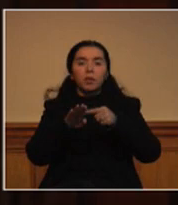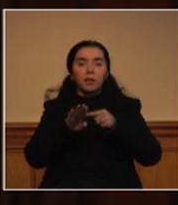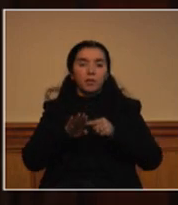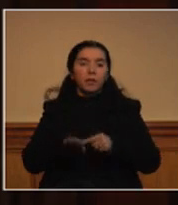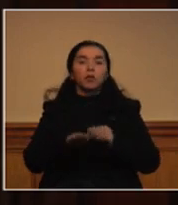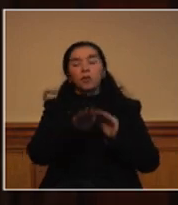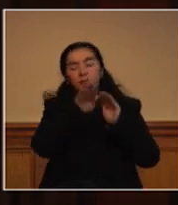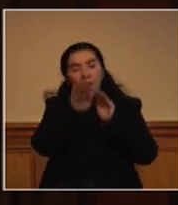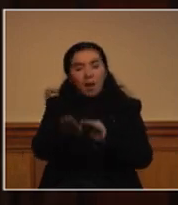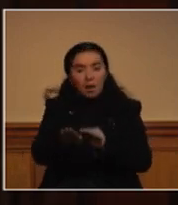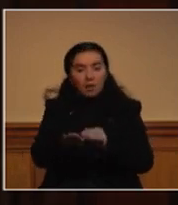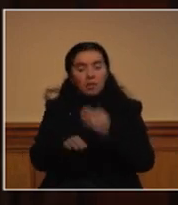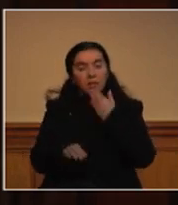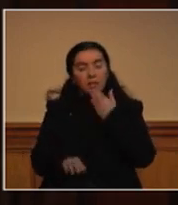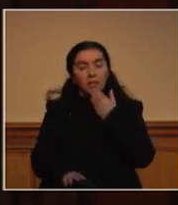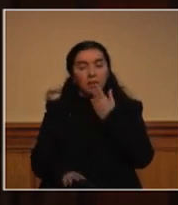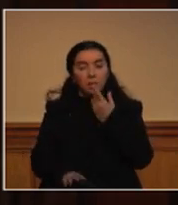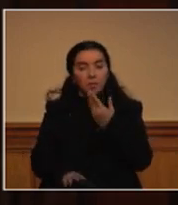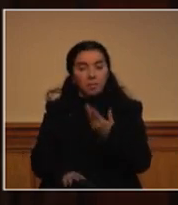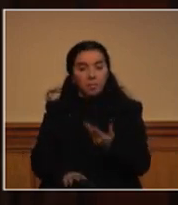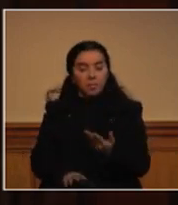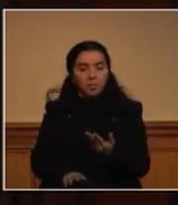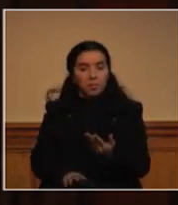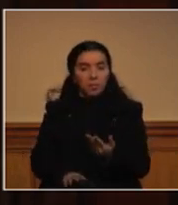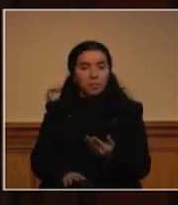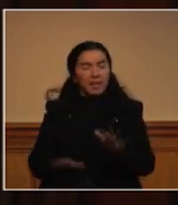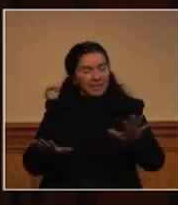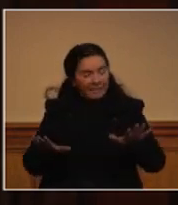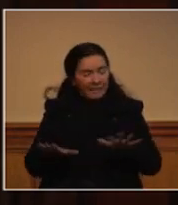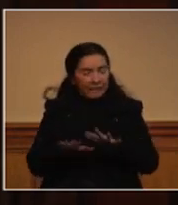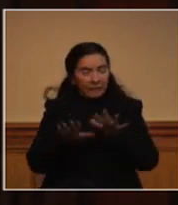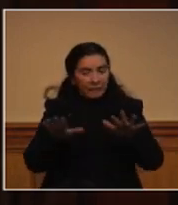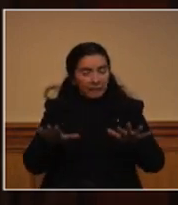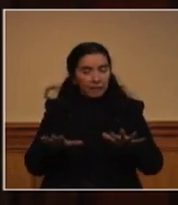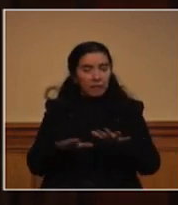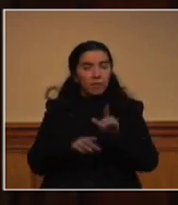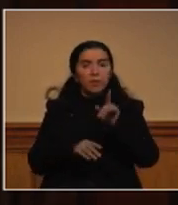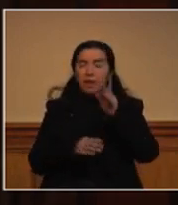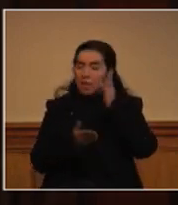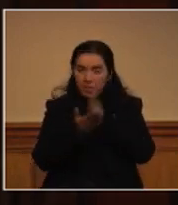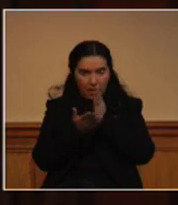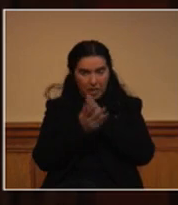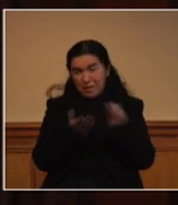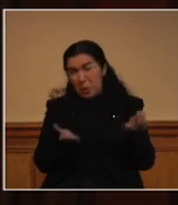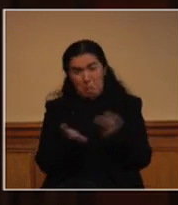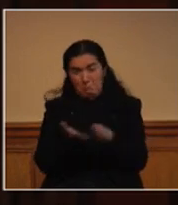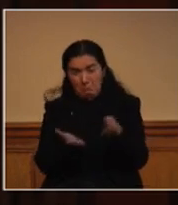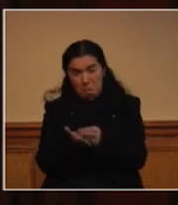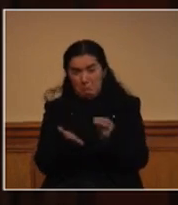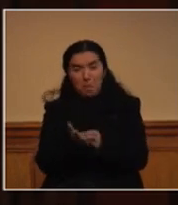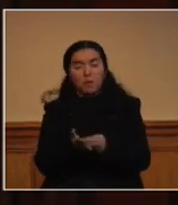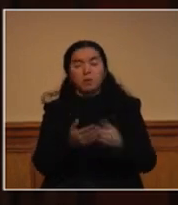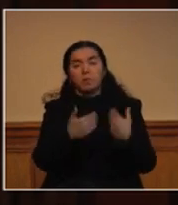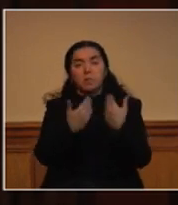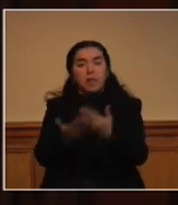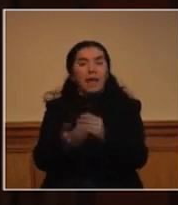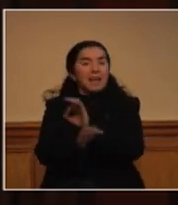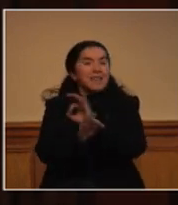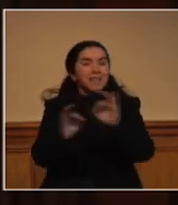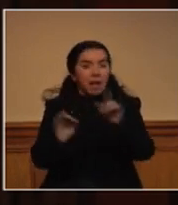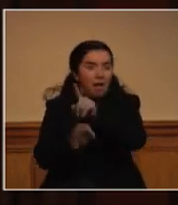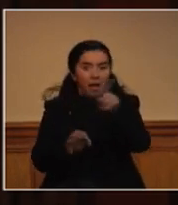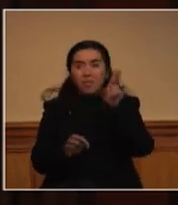asistida también está haciendo este esfuerzo y tiene que hacerlo cada vez más porque nadie se